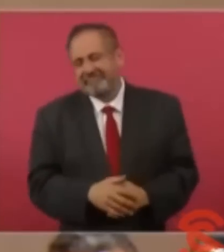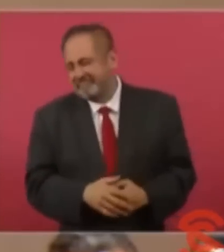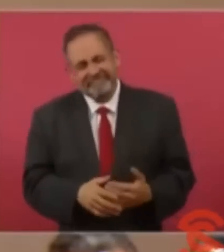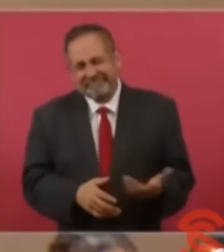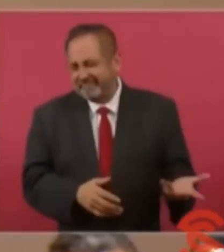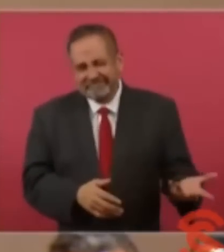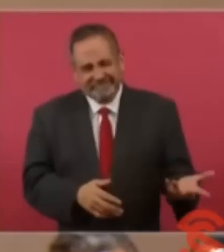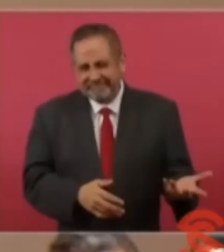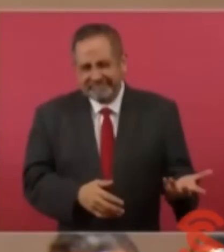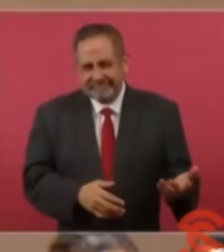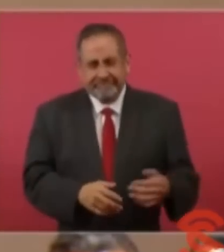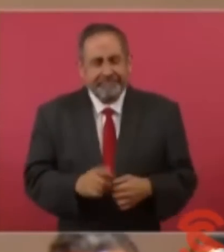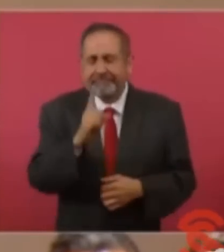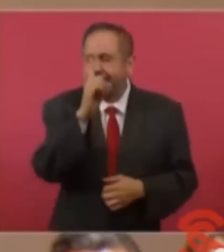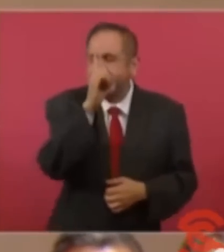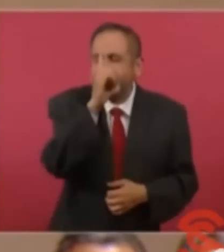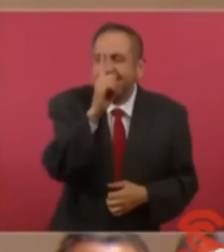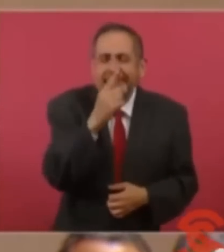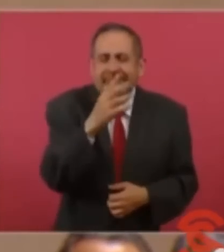sencillo que sería